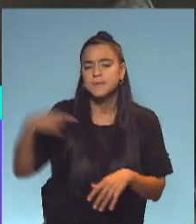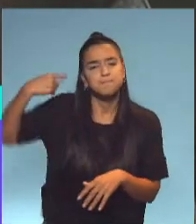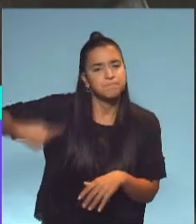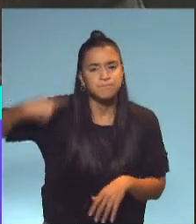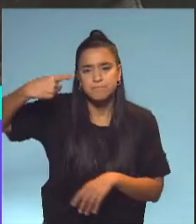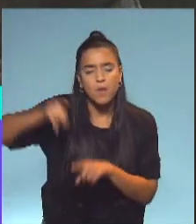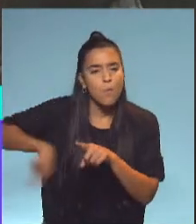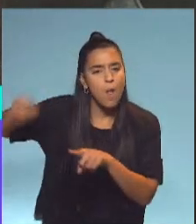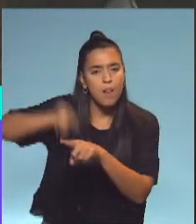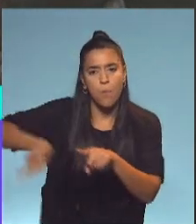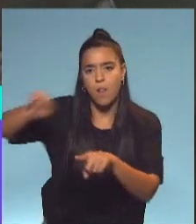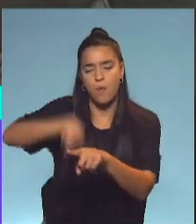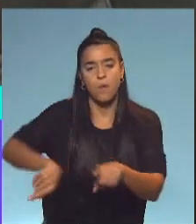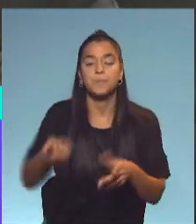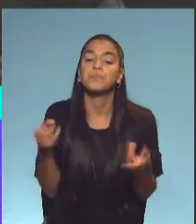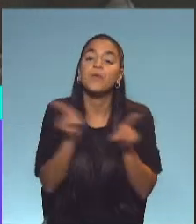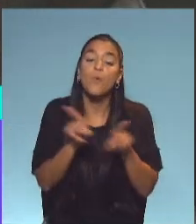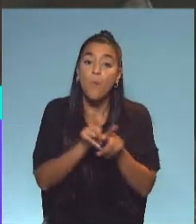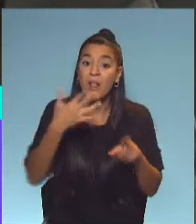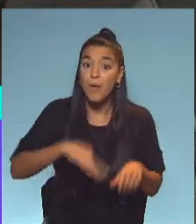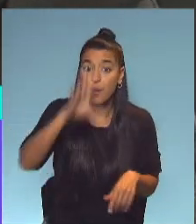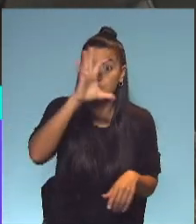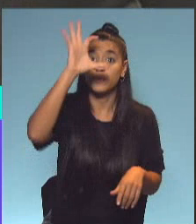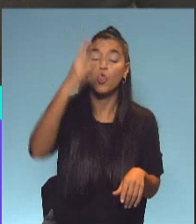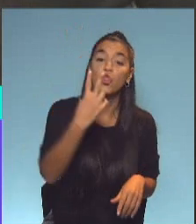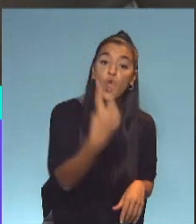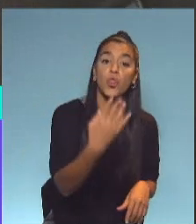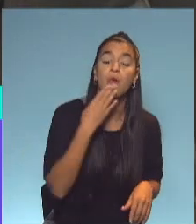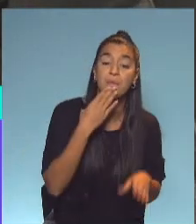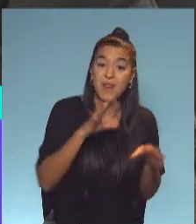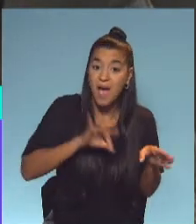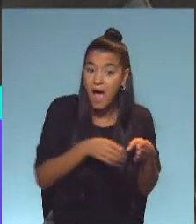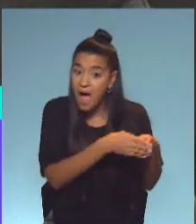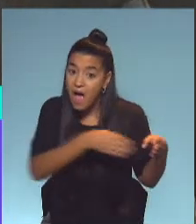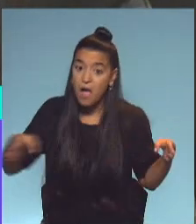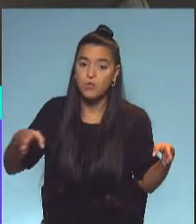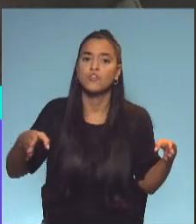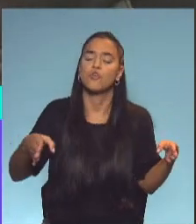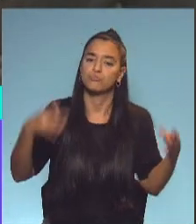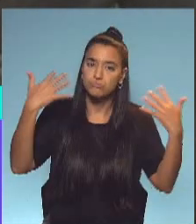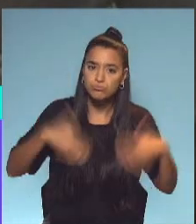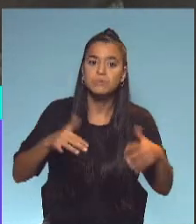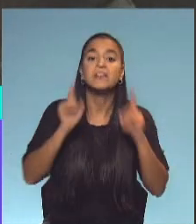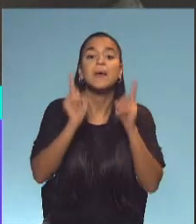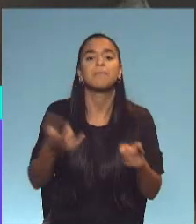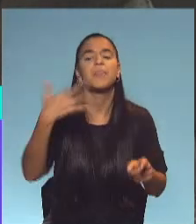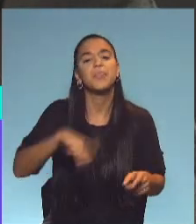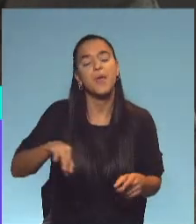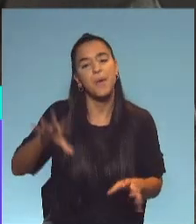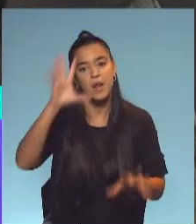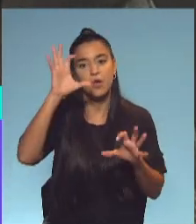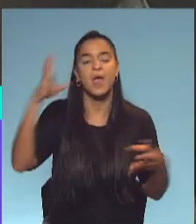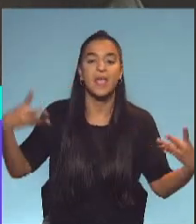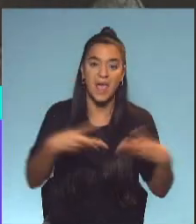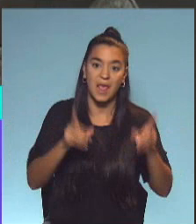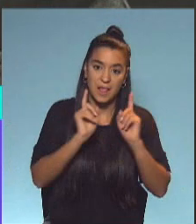sistemático y que bueno, así como hay que recordar los 2 de abril o todo el año los actos de heroísmo, también hay que recordar esta otra guerra que